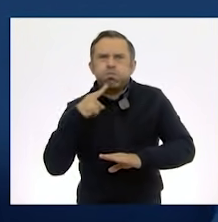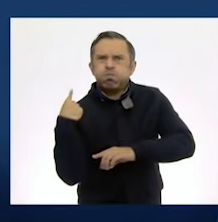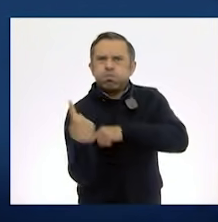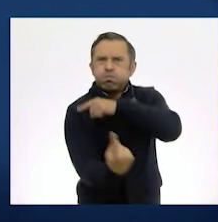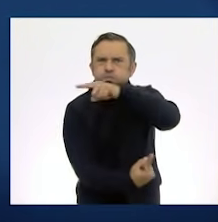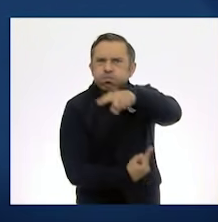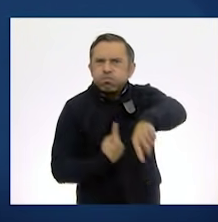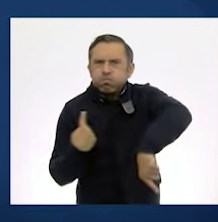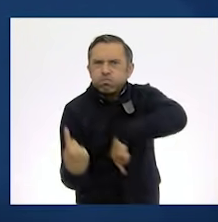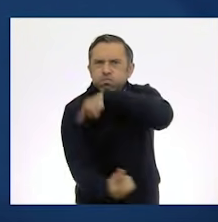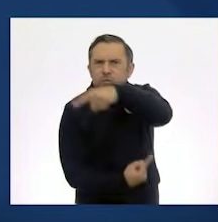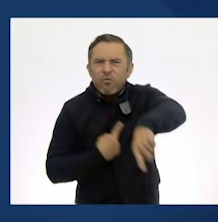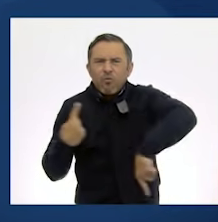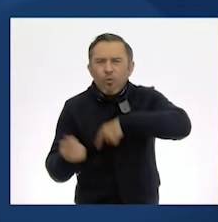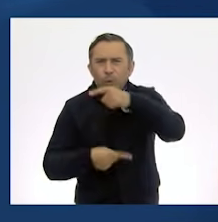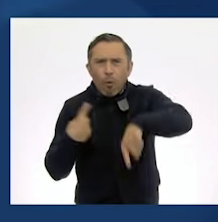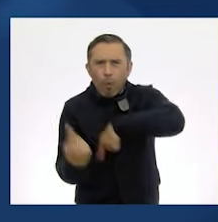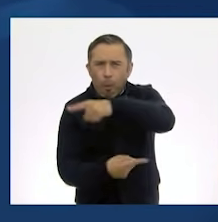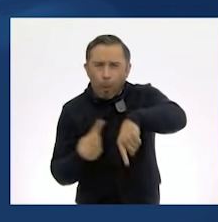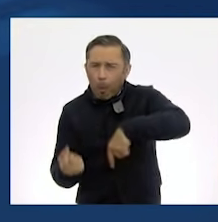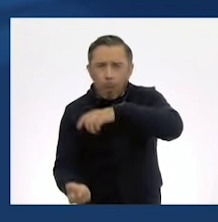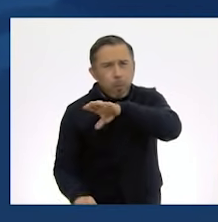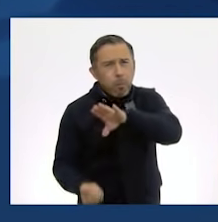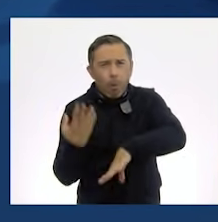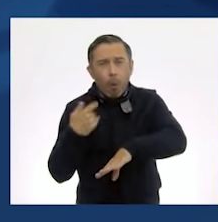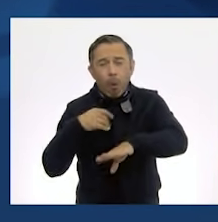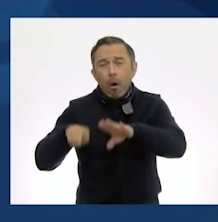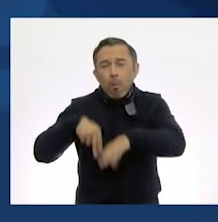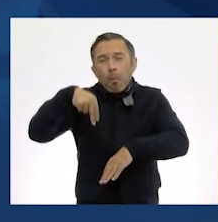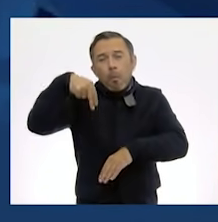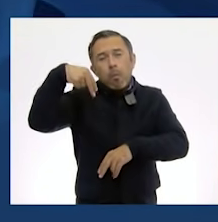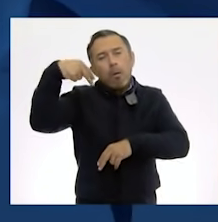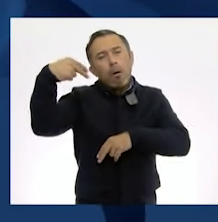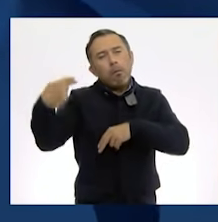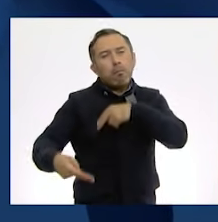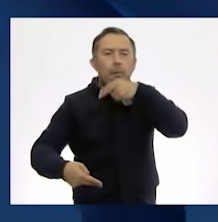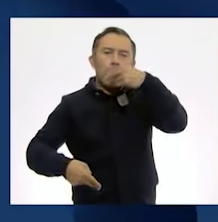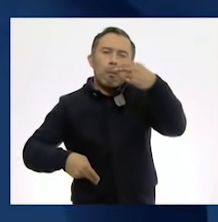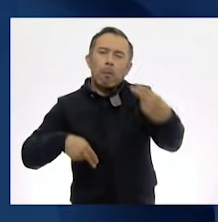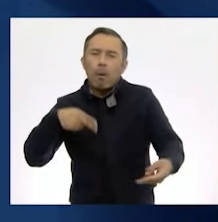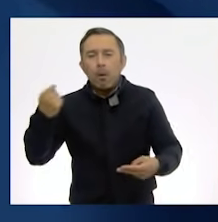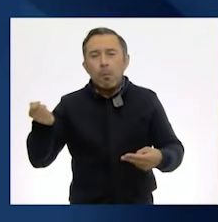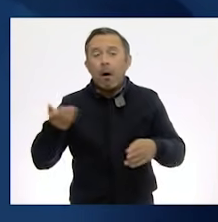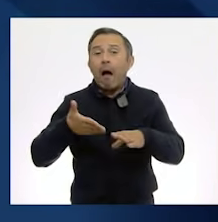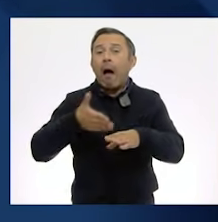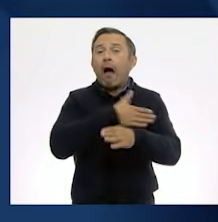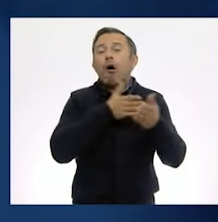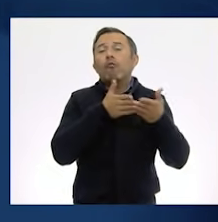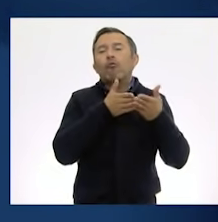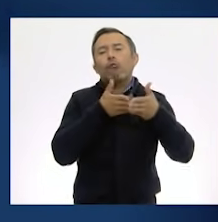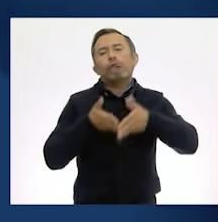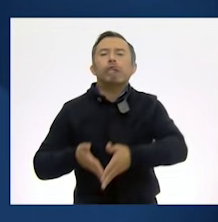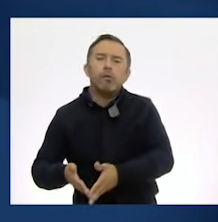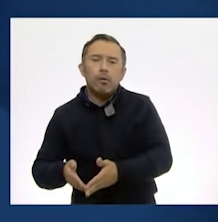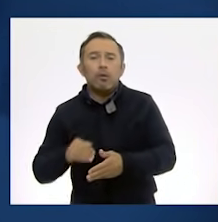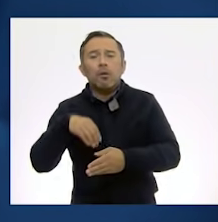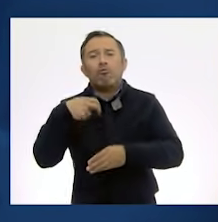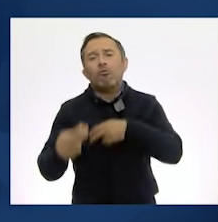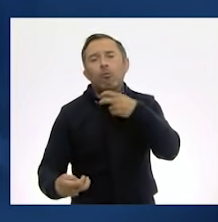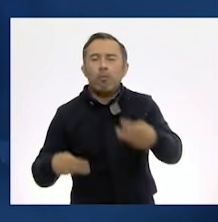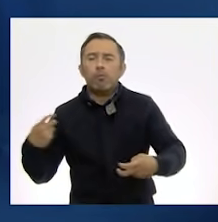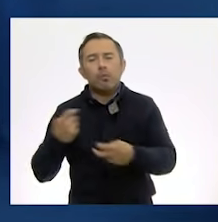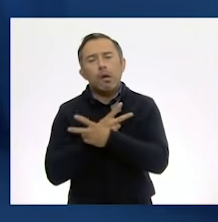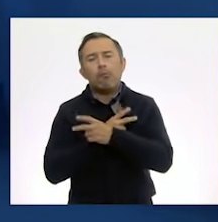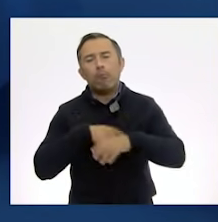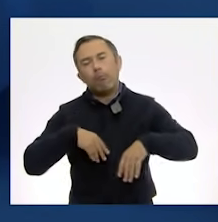continuo a la superficie los restos de los navíos y los cadáveres de los marineros que en él perecían. El rugido